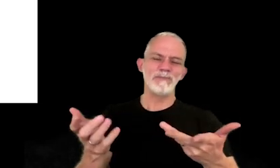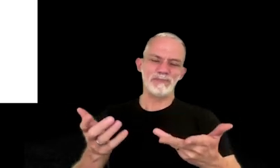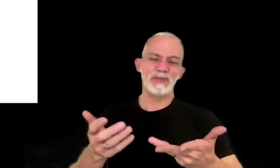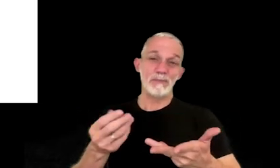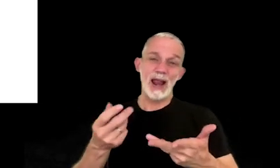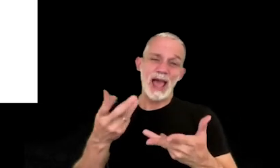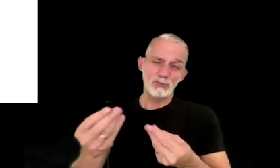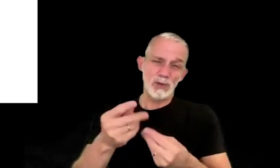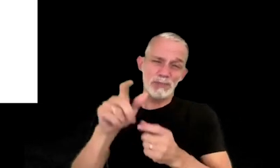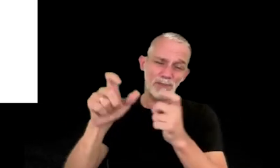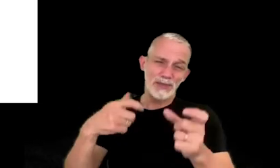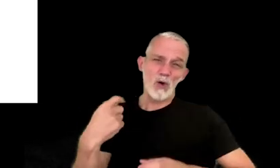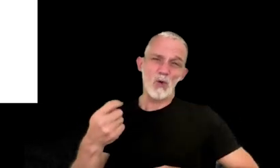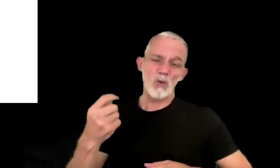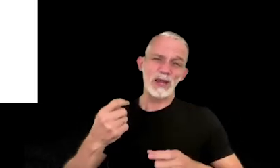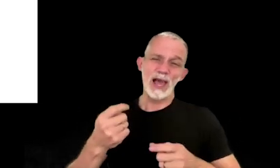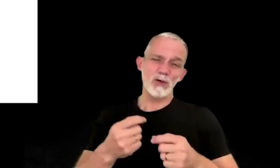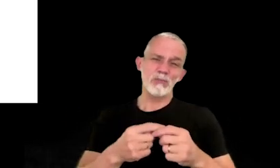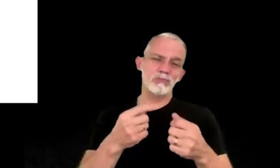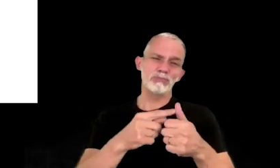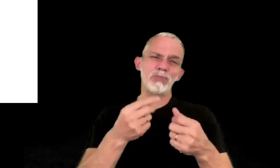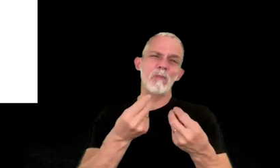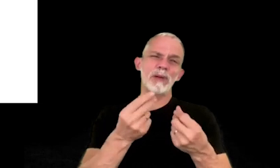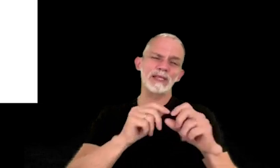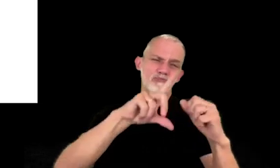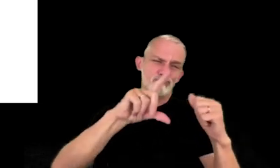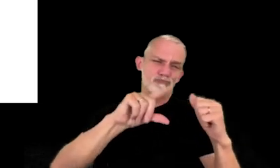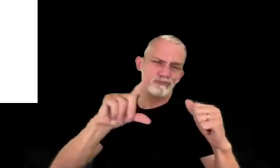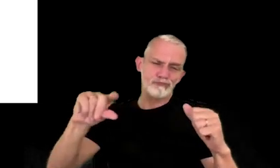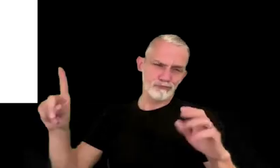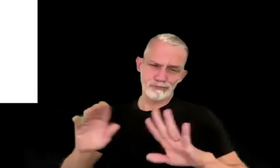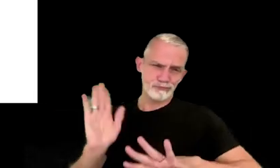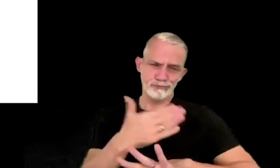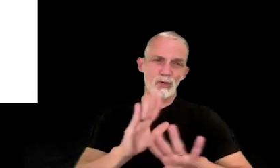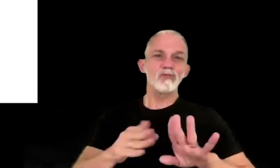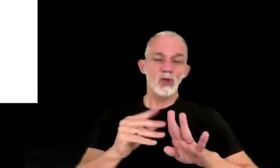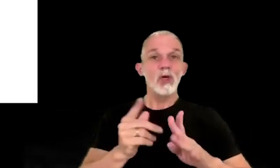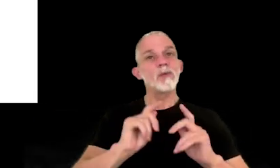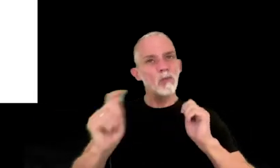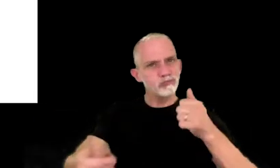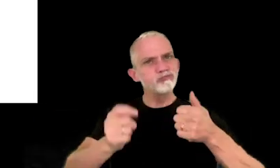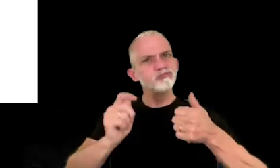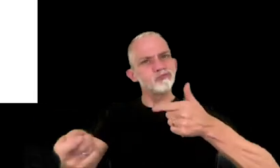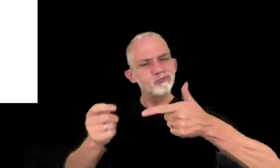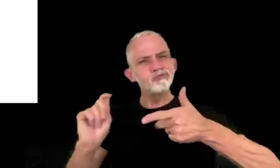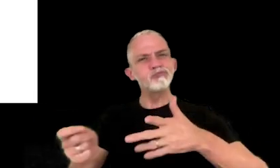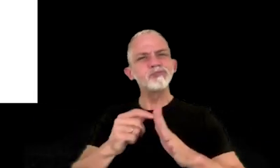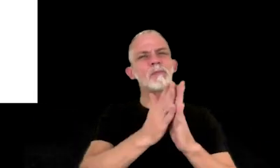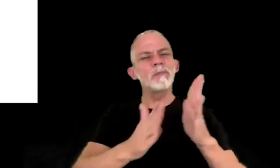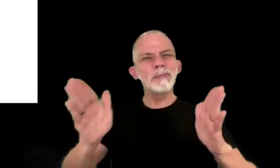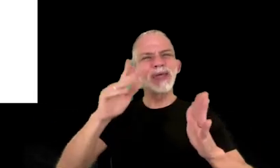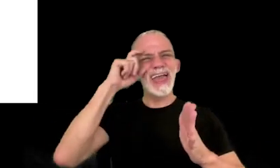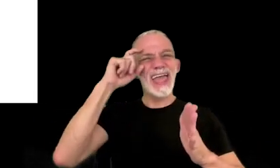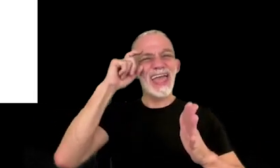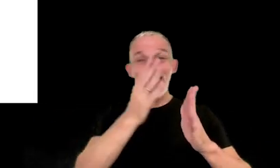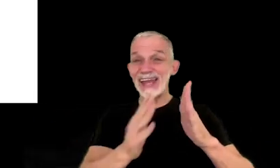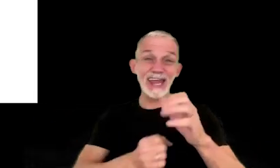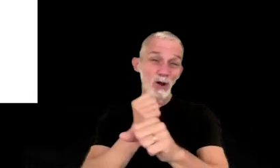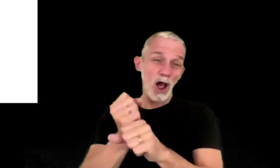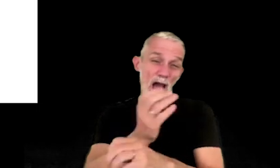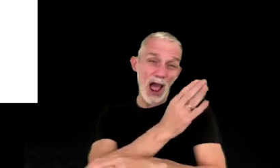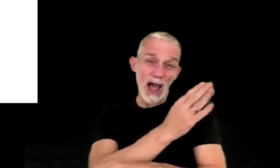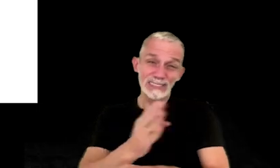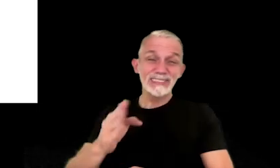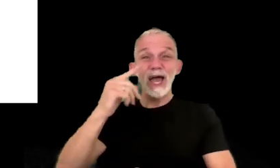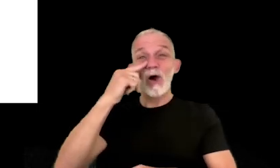previsionales por diferentes montos. Todas ellas se han ido abonando desde el mes de enero hasta